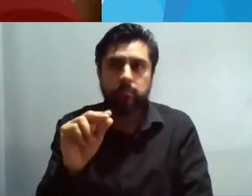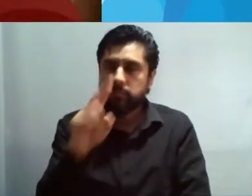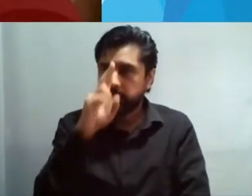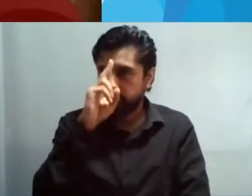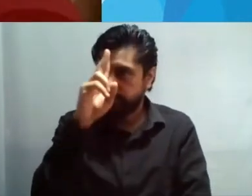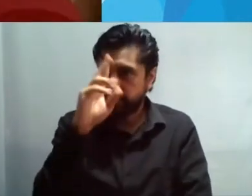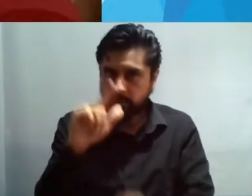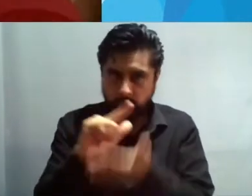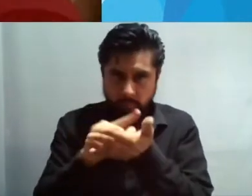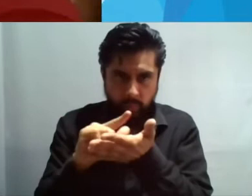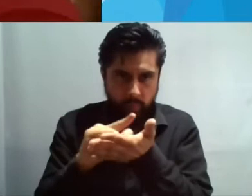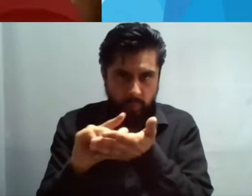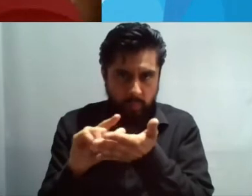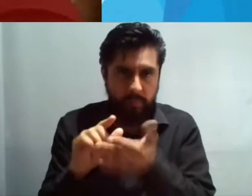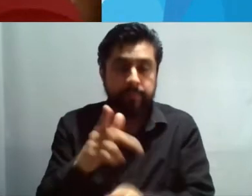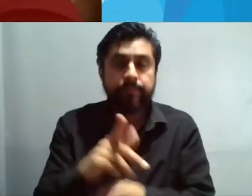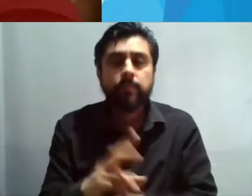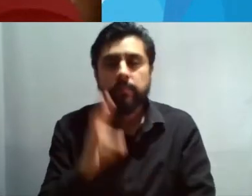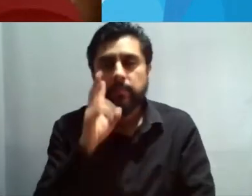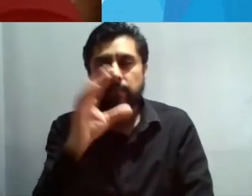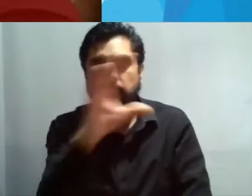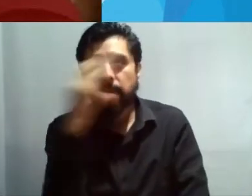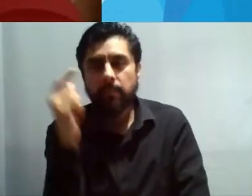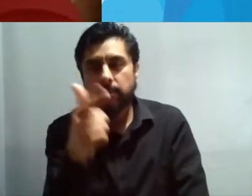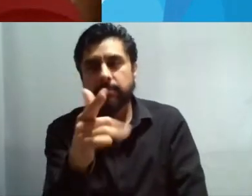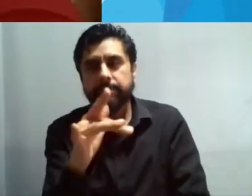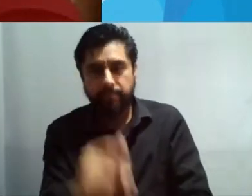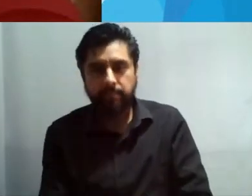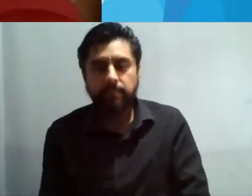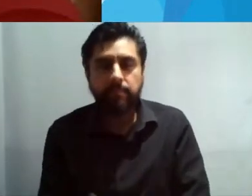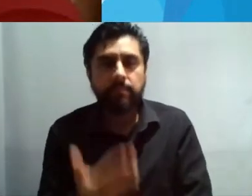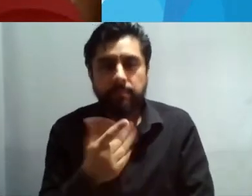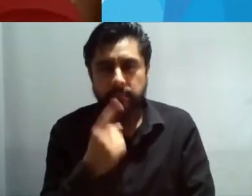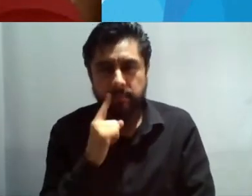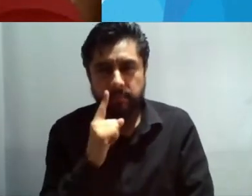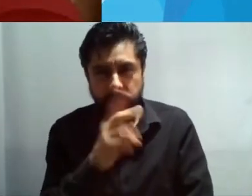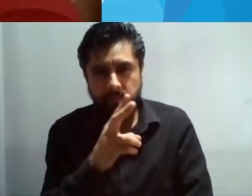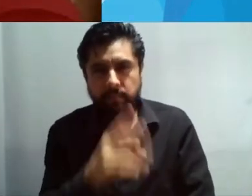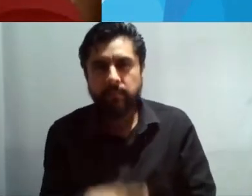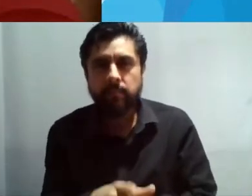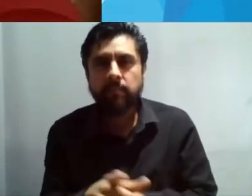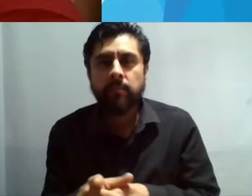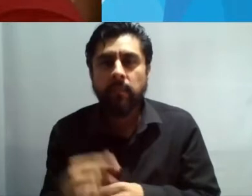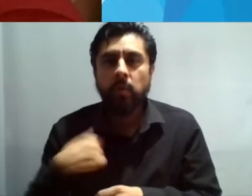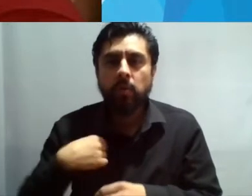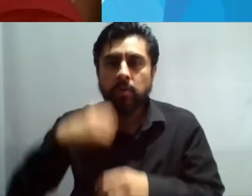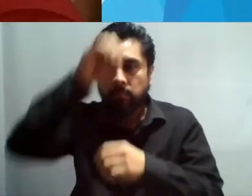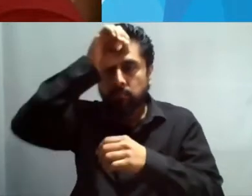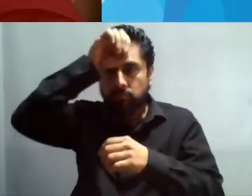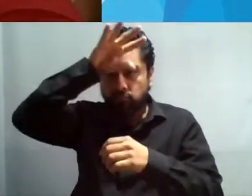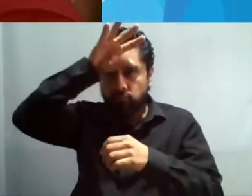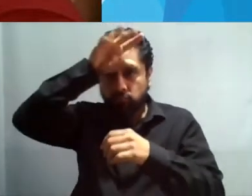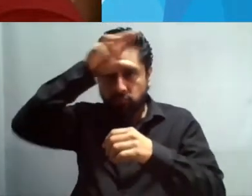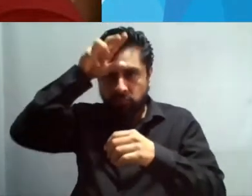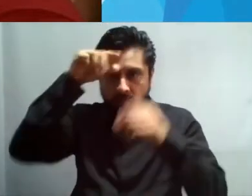imagen. Gracias. Esto en conjunto, ¿cómo sería? Bueno, pues como ahí más o menos estoy, con mi lámpara en la cabeza, tengo por